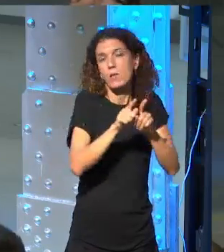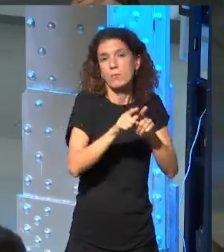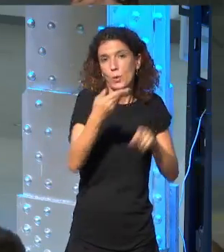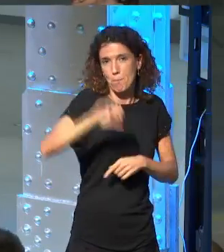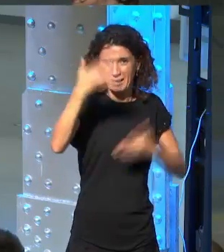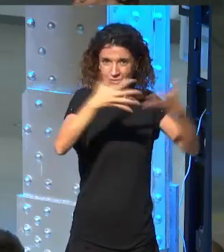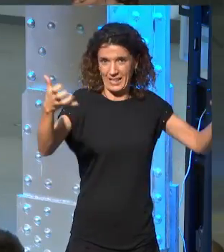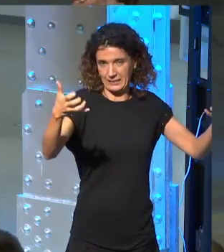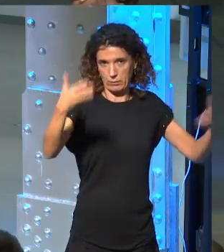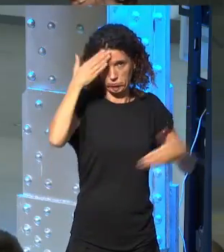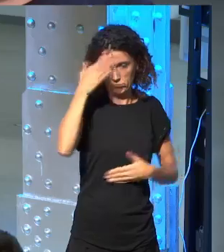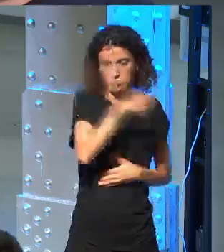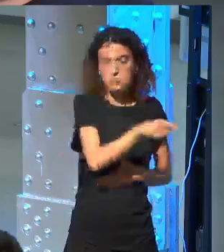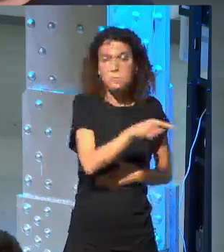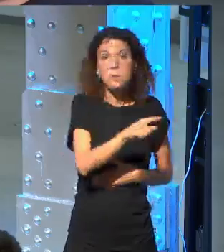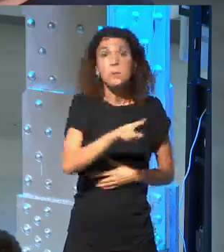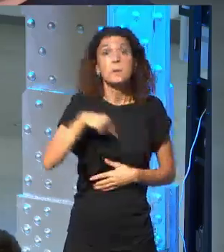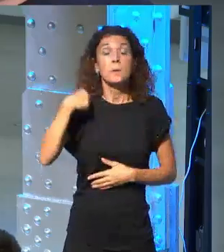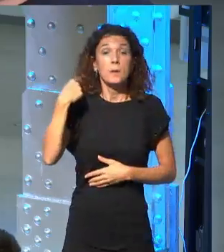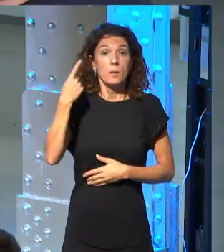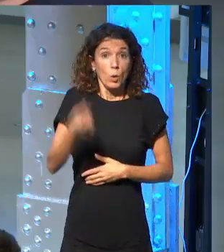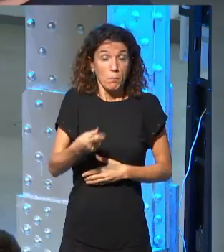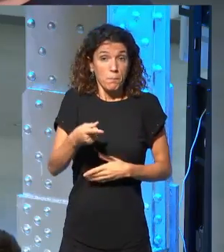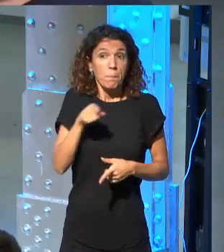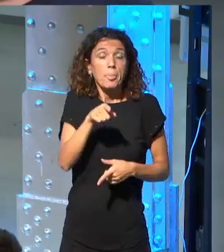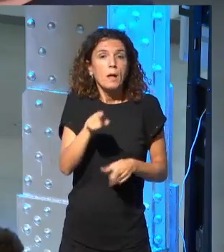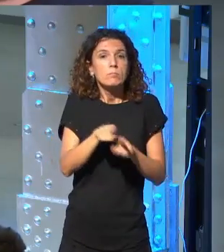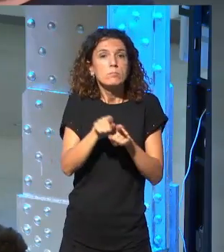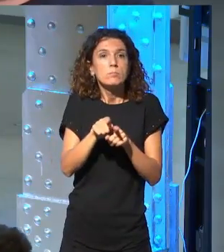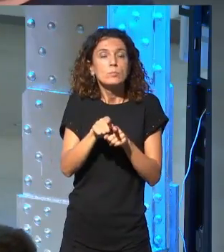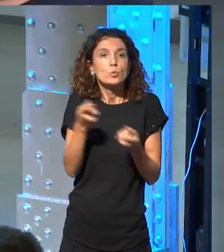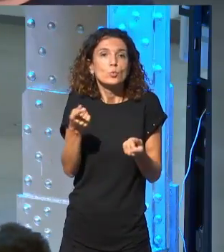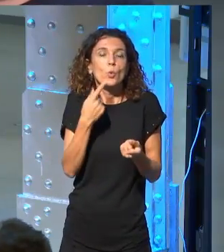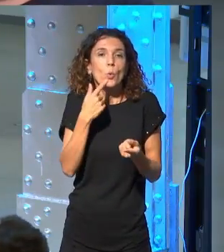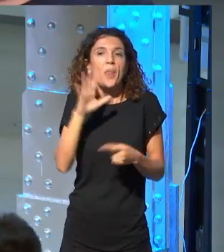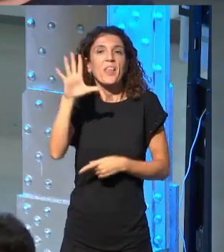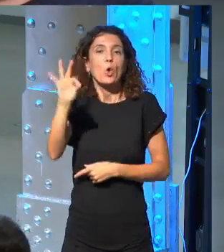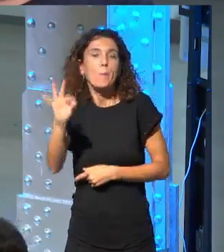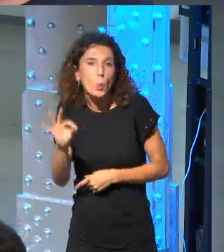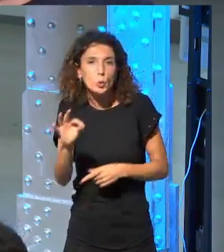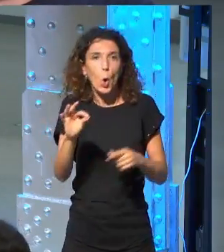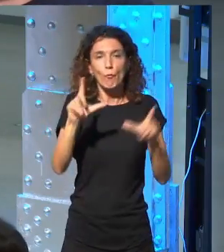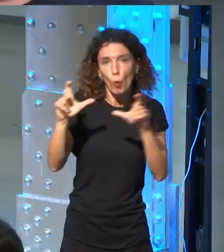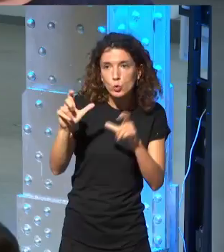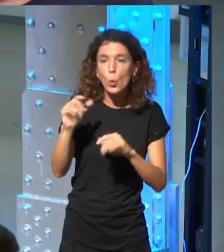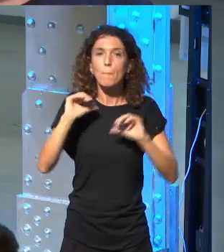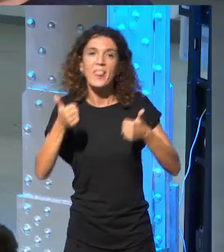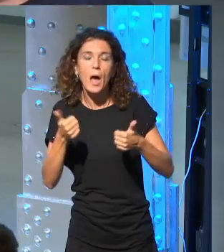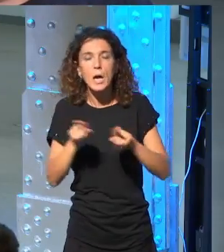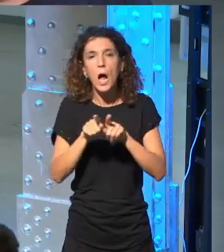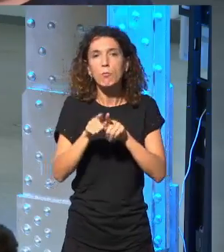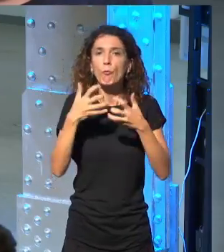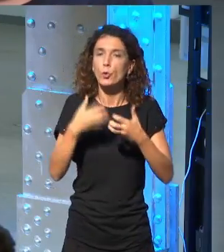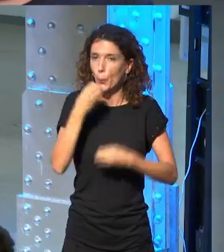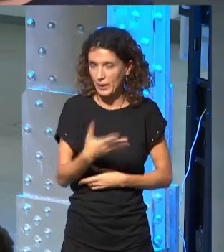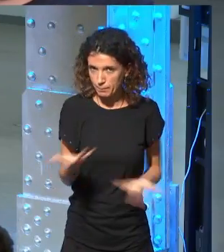Básica. Pero luego, ¿cuáles piensan, quieres decir, este trapito que te has echado como en 5 minutos y que ha empezado a funcionar